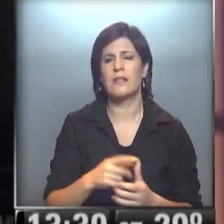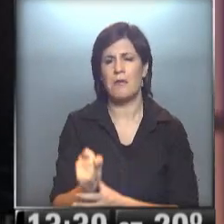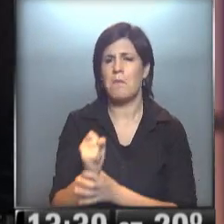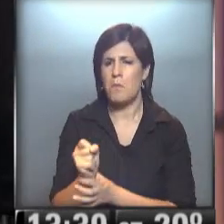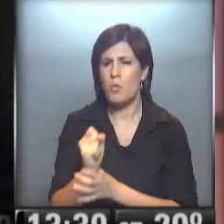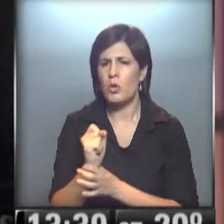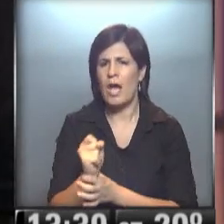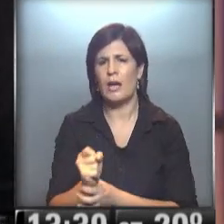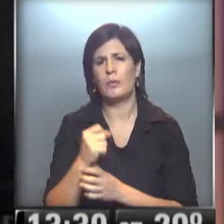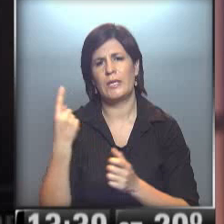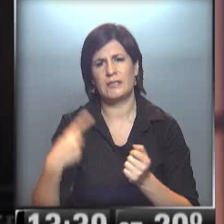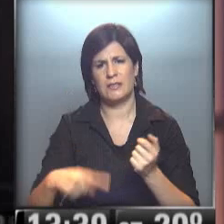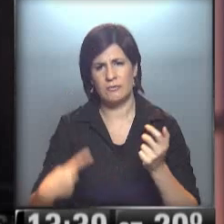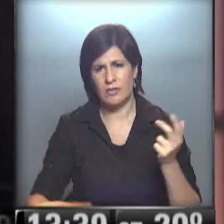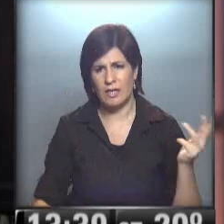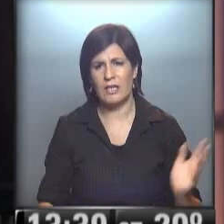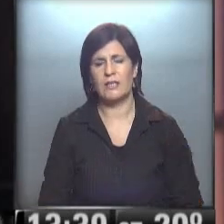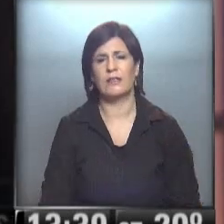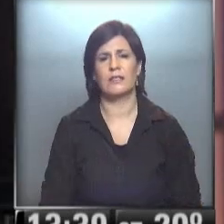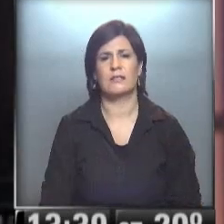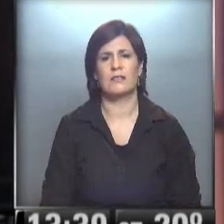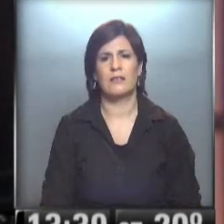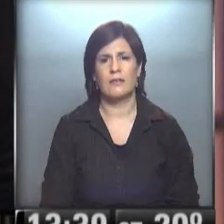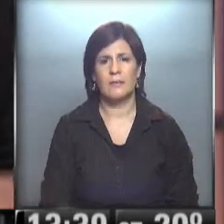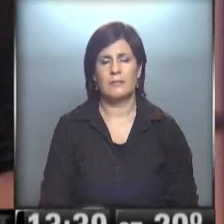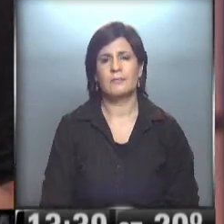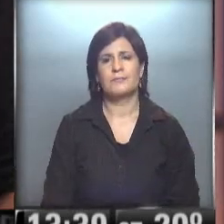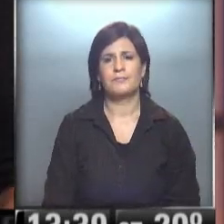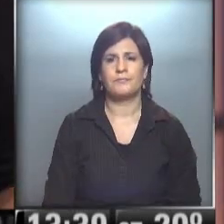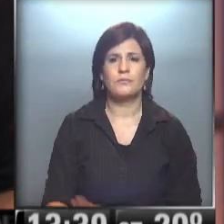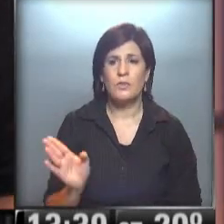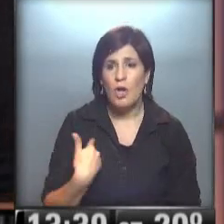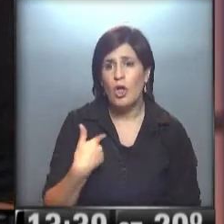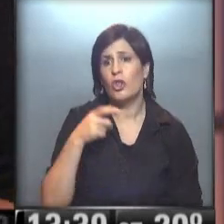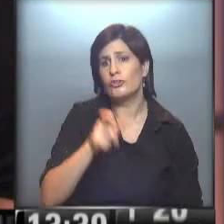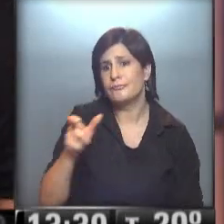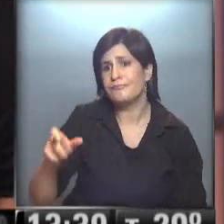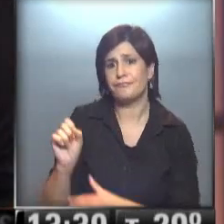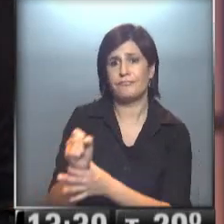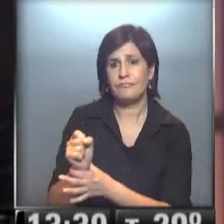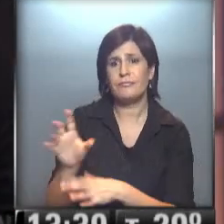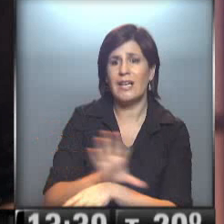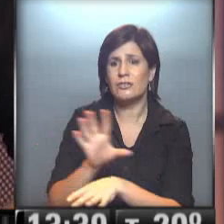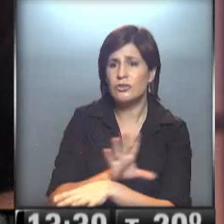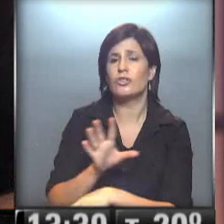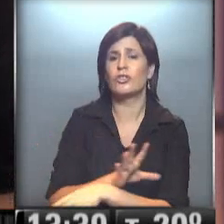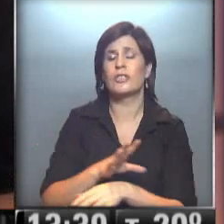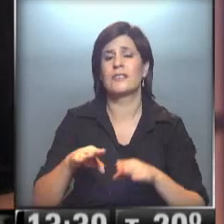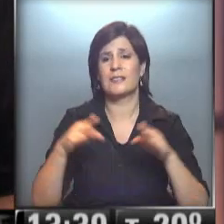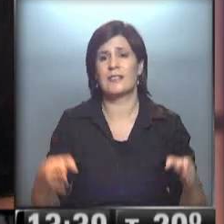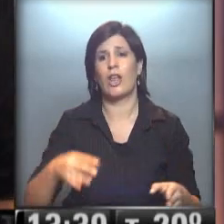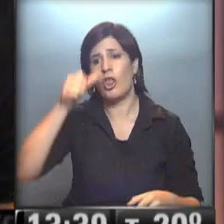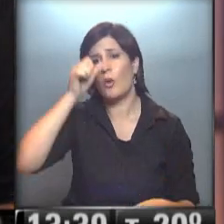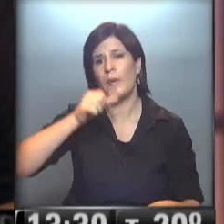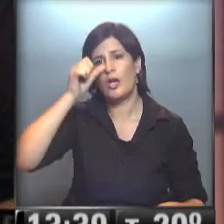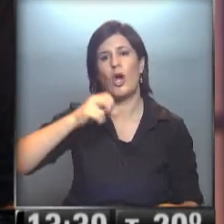rubinstein Federico Lis Marcelo Ferrari Patricio aramburu todos ellos despliegan sus recursos actorales los domingos a